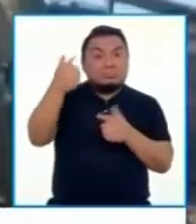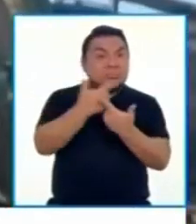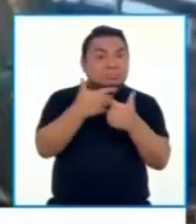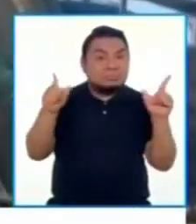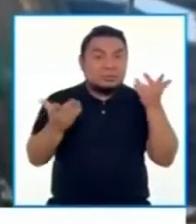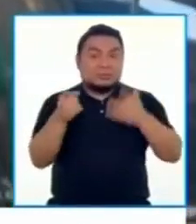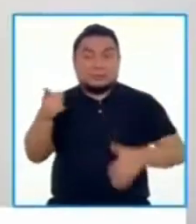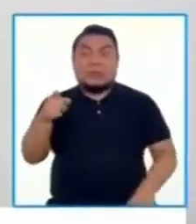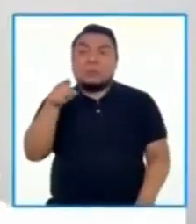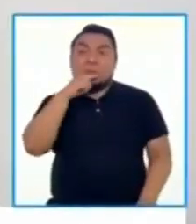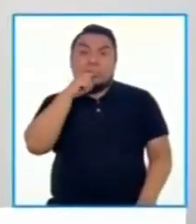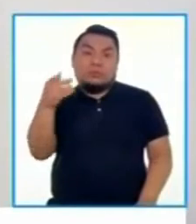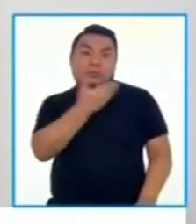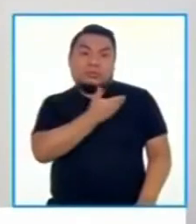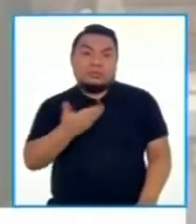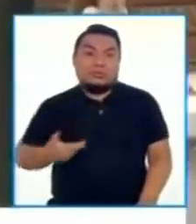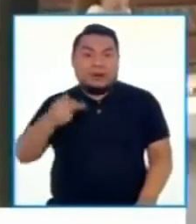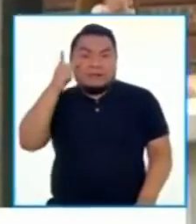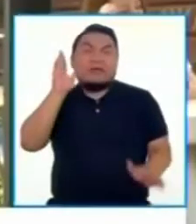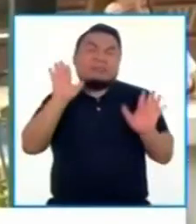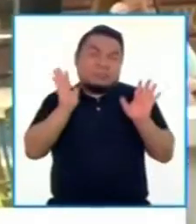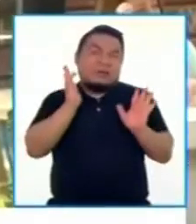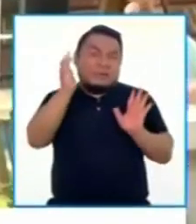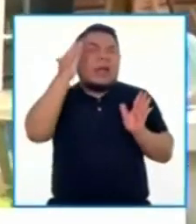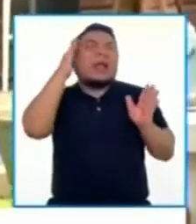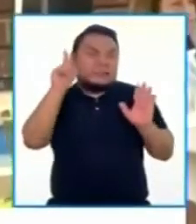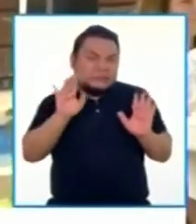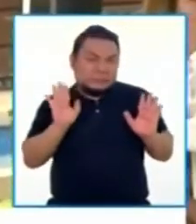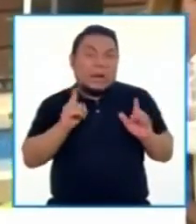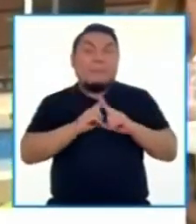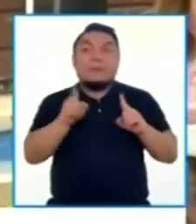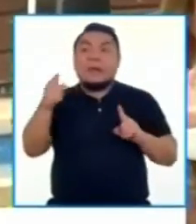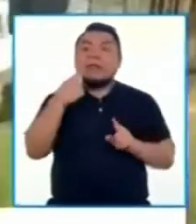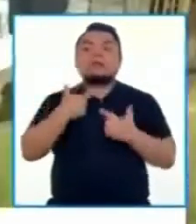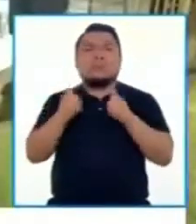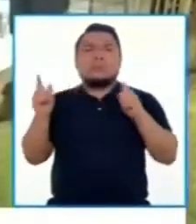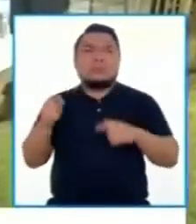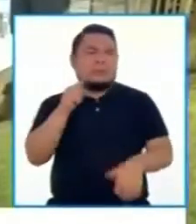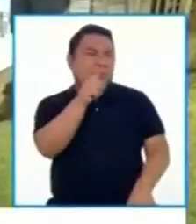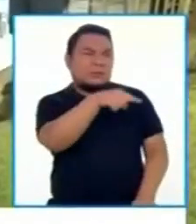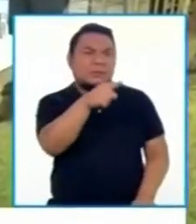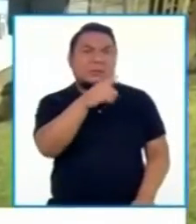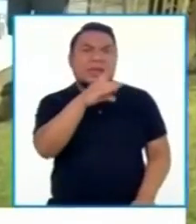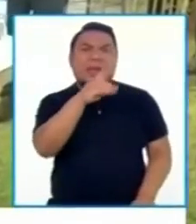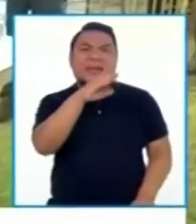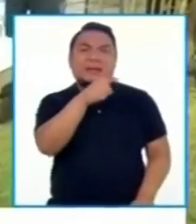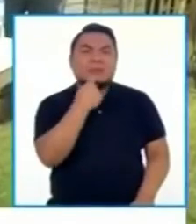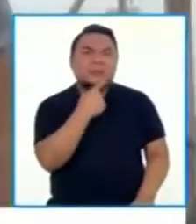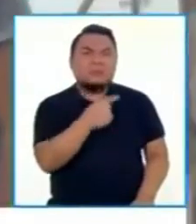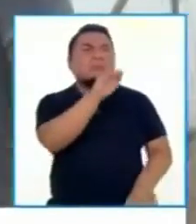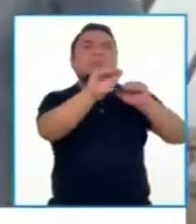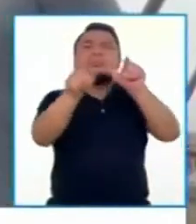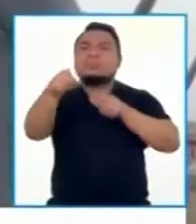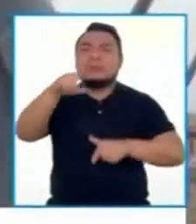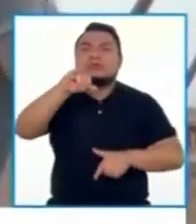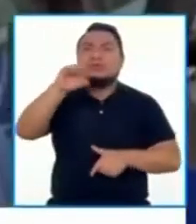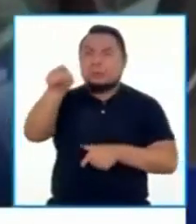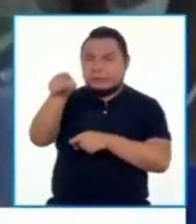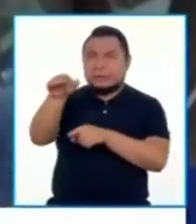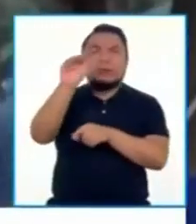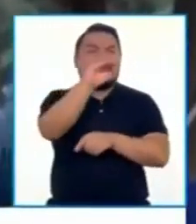en caso su hija Keiko asuma el poder provocaron que el candidato a la presidencia, Daniel Urresti, haga un llamado a otros postulantes como George